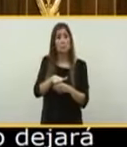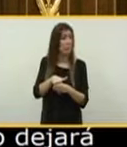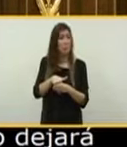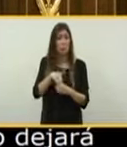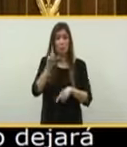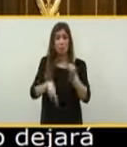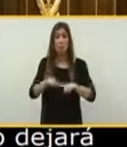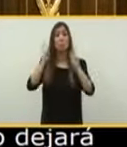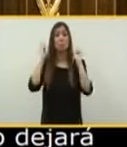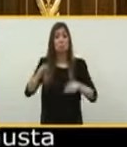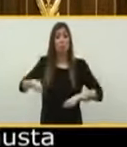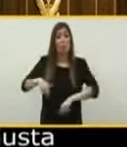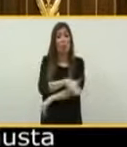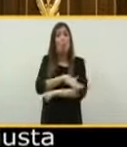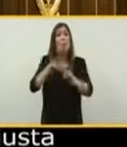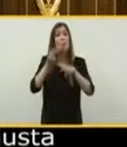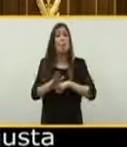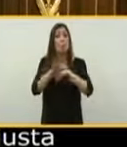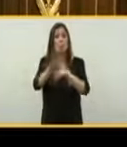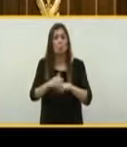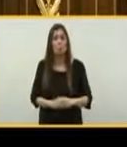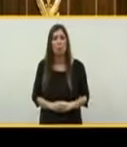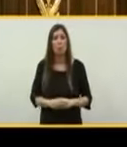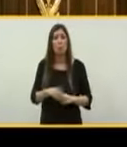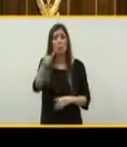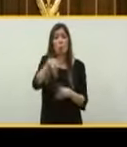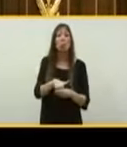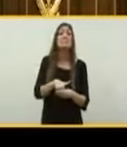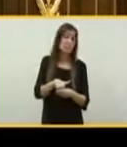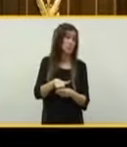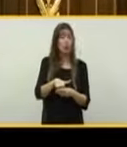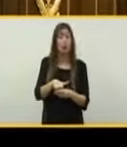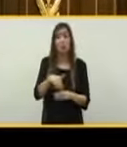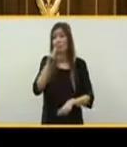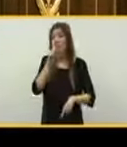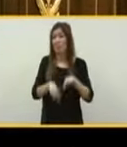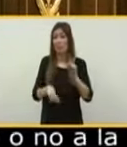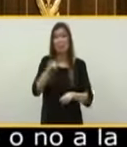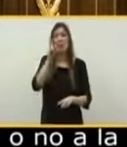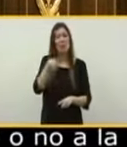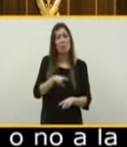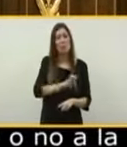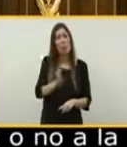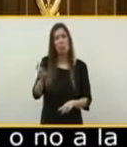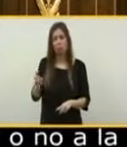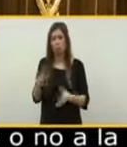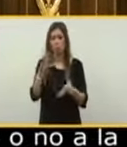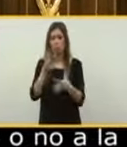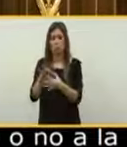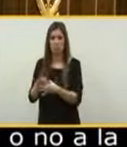investidura de un nuevo gobierno. Pero ese sí o no responderá además a otras preguntas. La